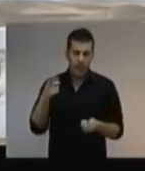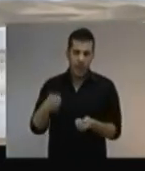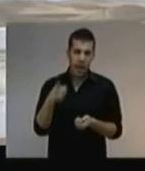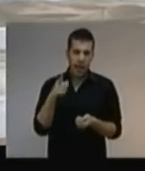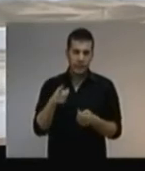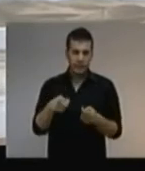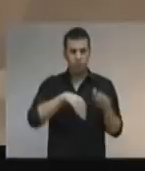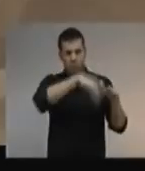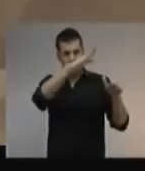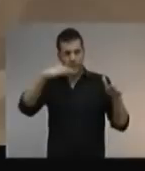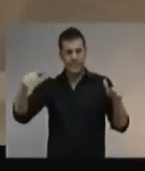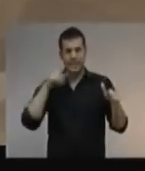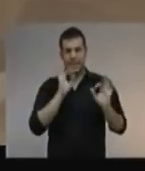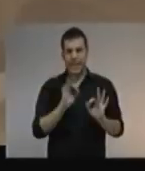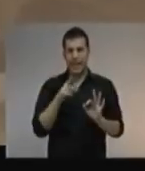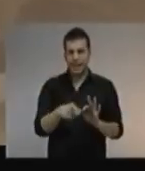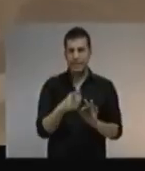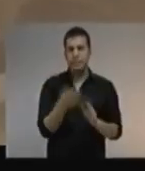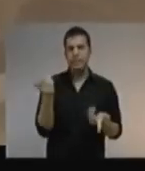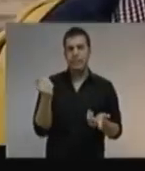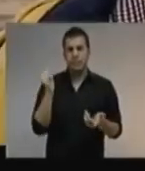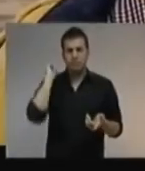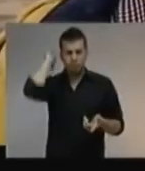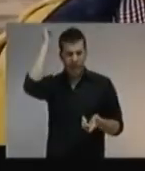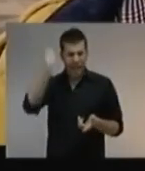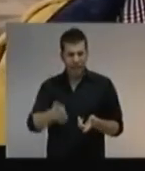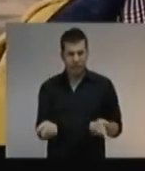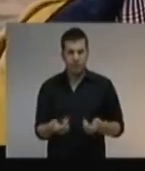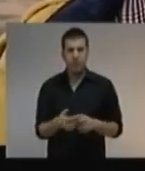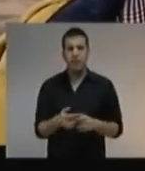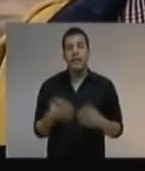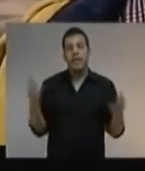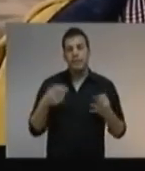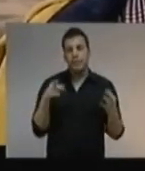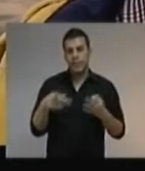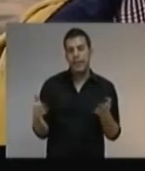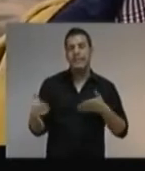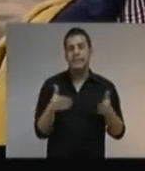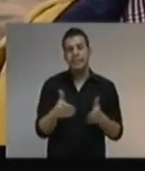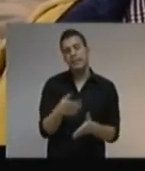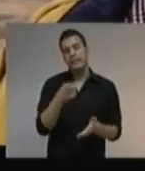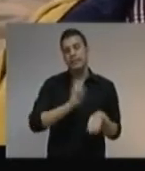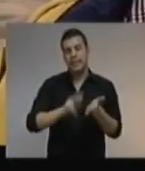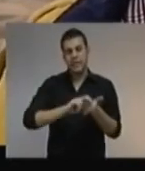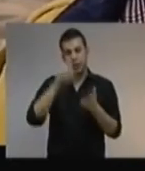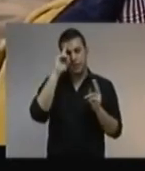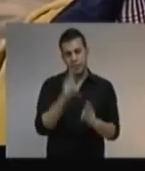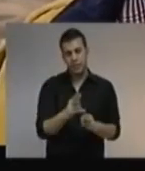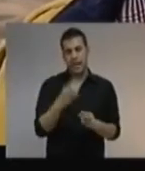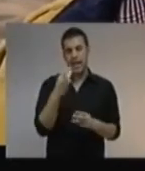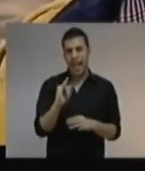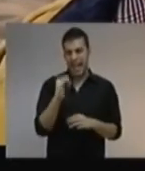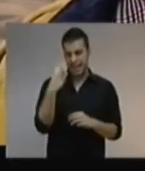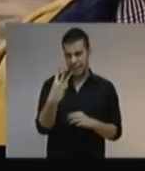crear un paisaje dunar como este. ¿Qué debemos hacer para preservarlo? Caminar por los senderos habilitados para ello. Tenemos 3 senderos que permiten el